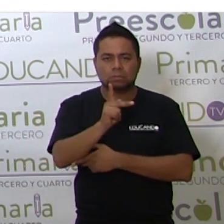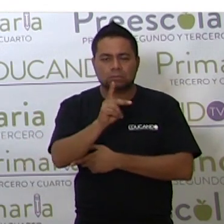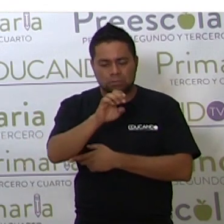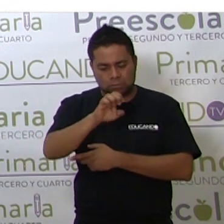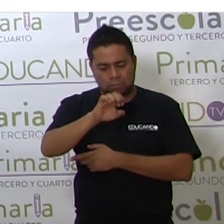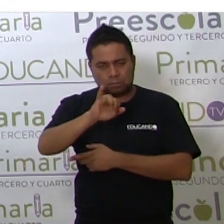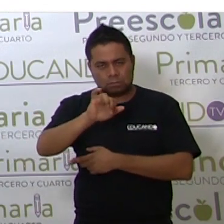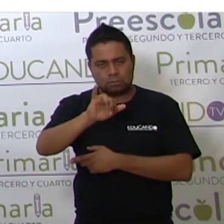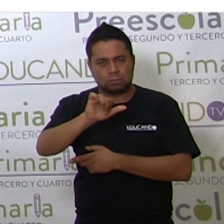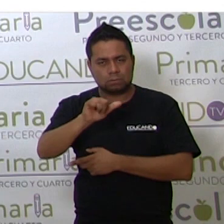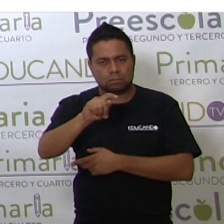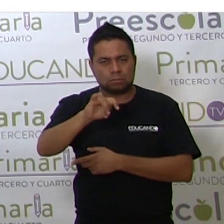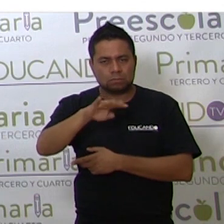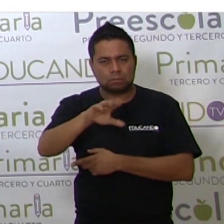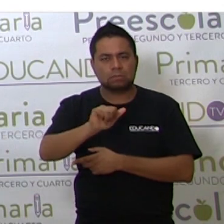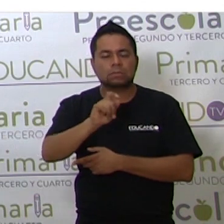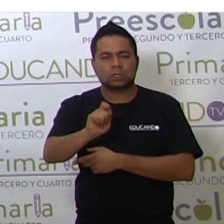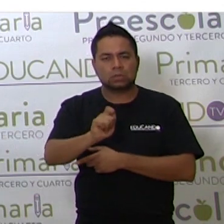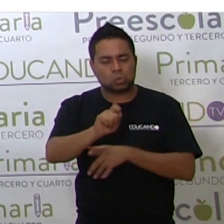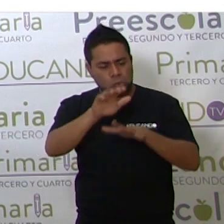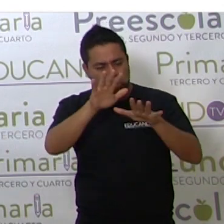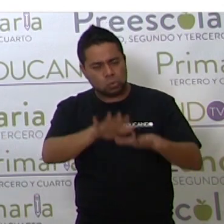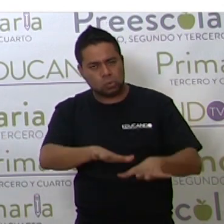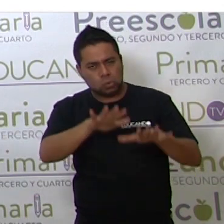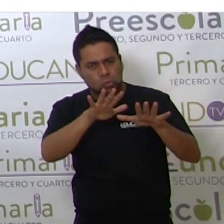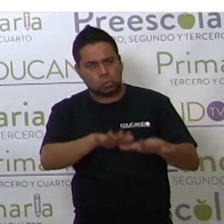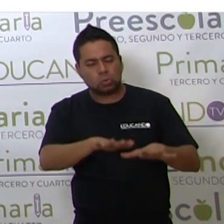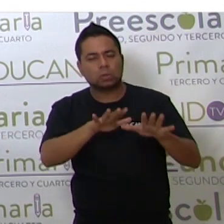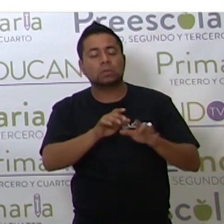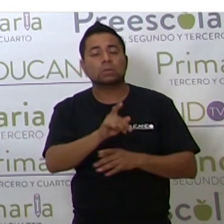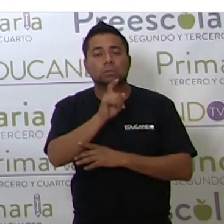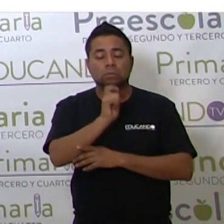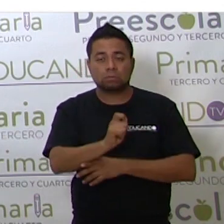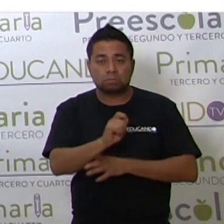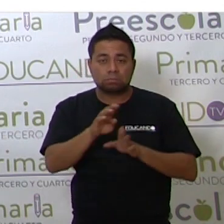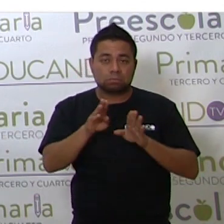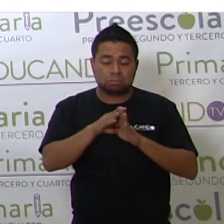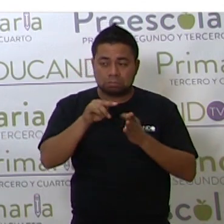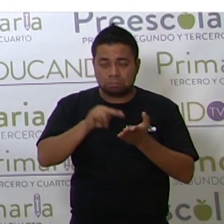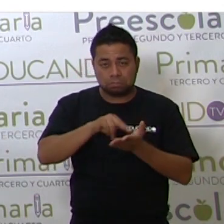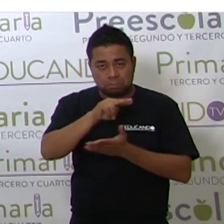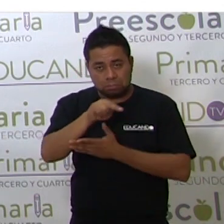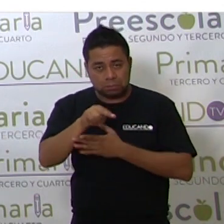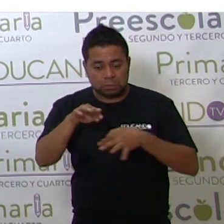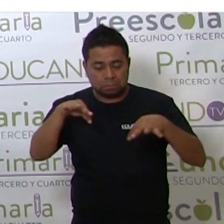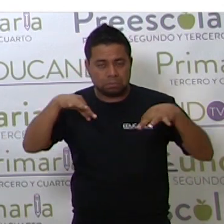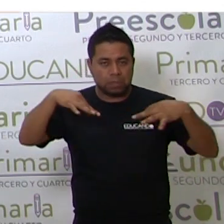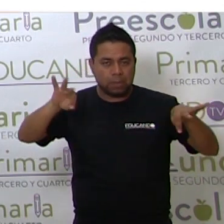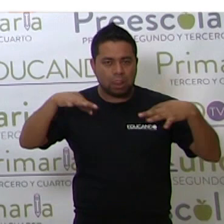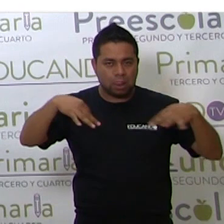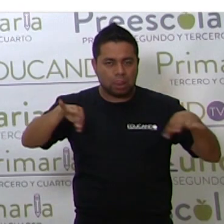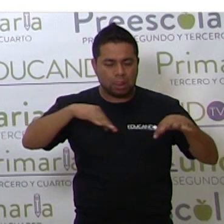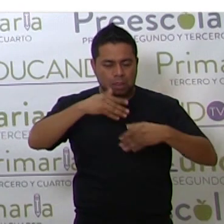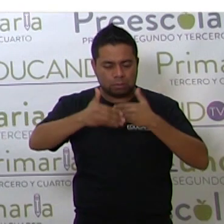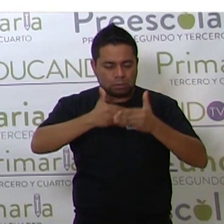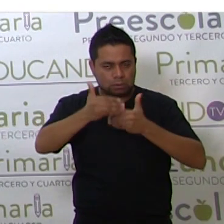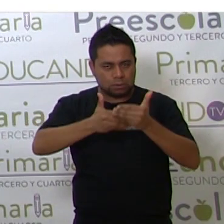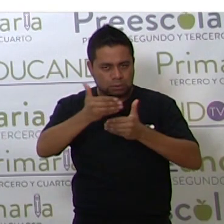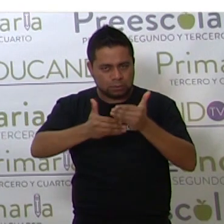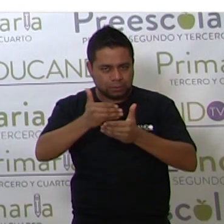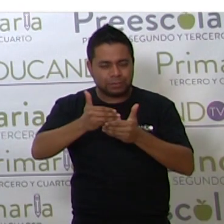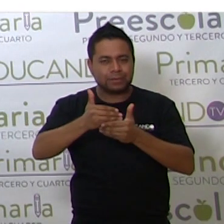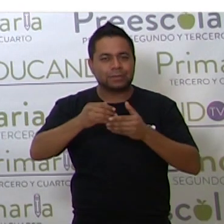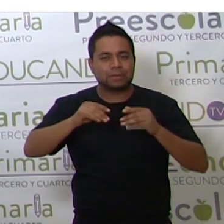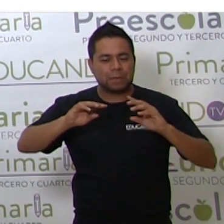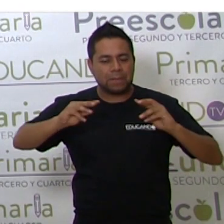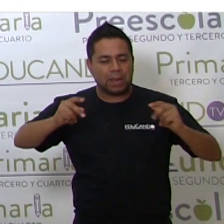tica que significa sagrado y que se elaboraba en papiros primero se hacían con